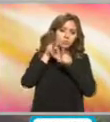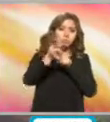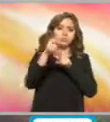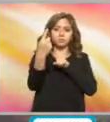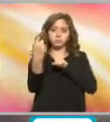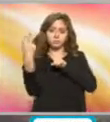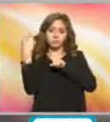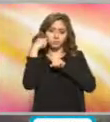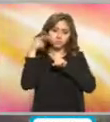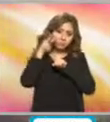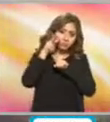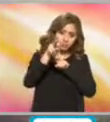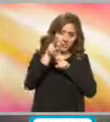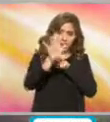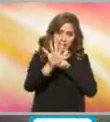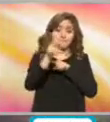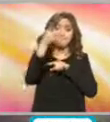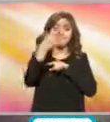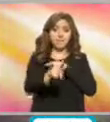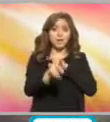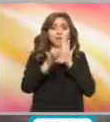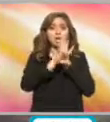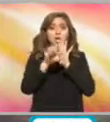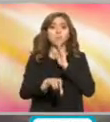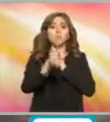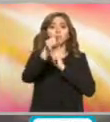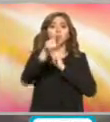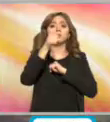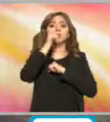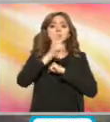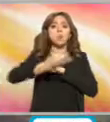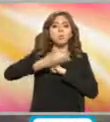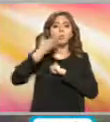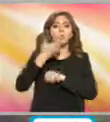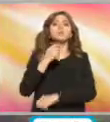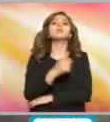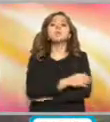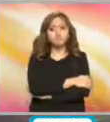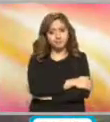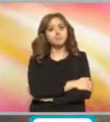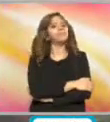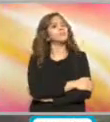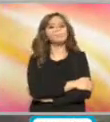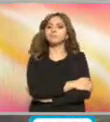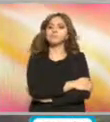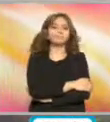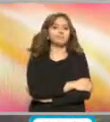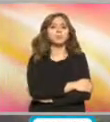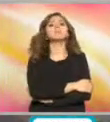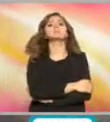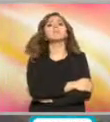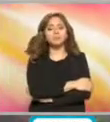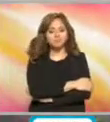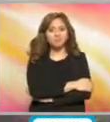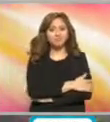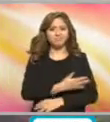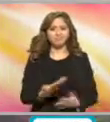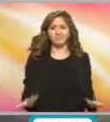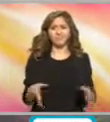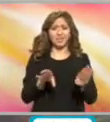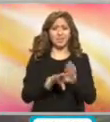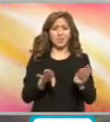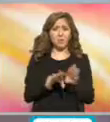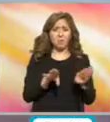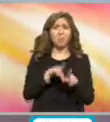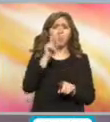Algo que no se vale es ni negar ni asentir la información, porque todavía no estamos en la digestión de esta